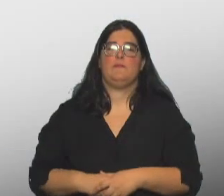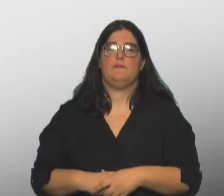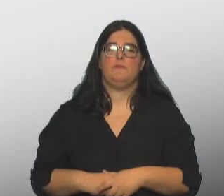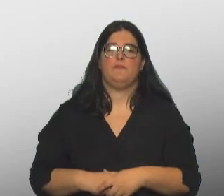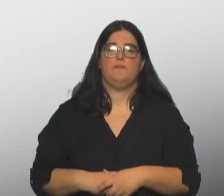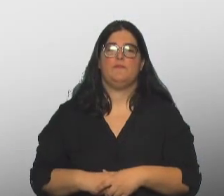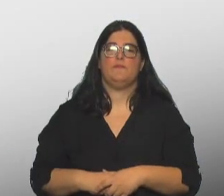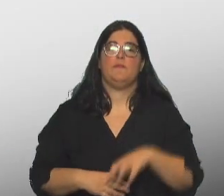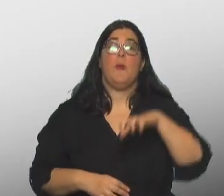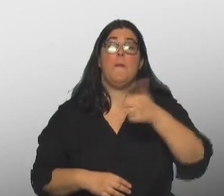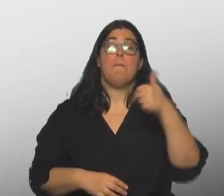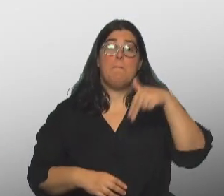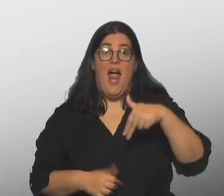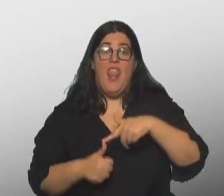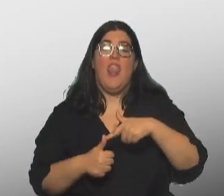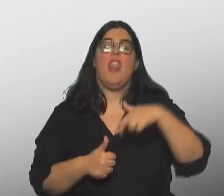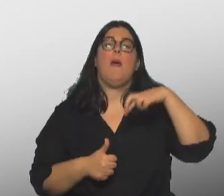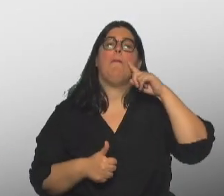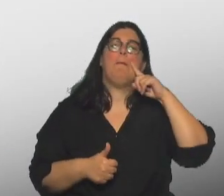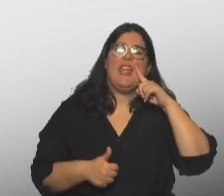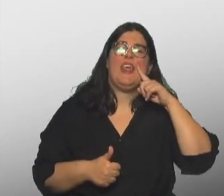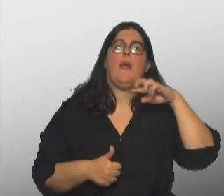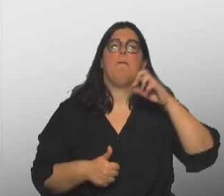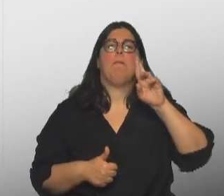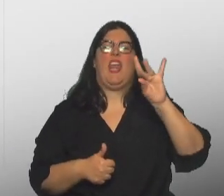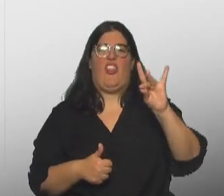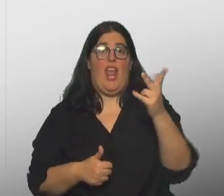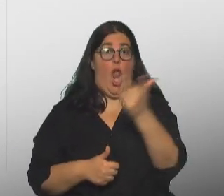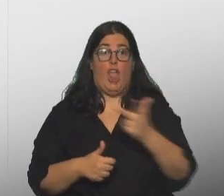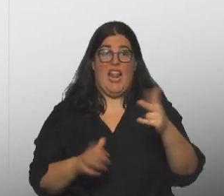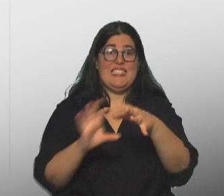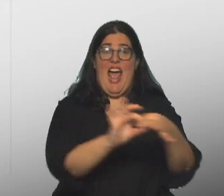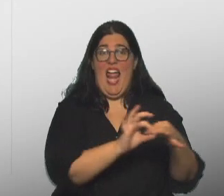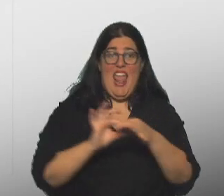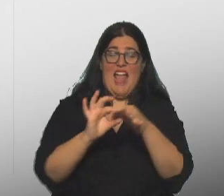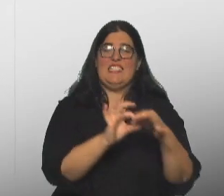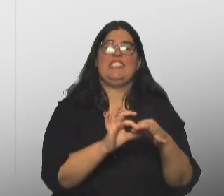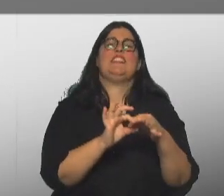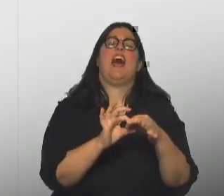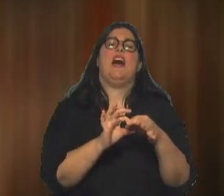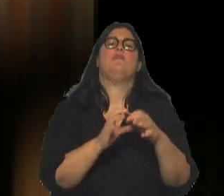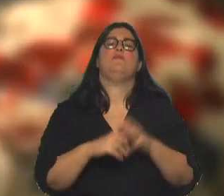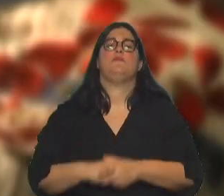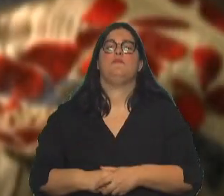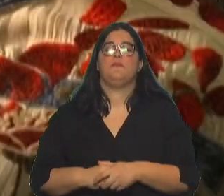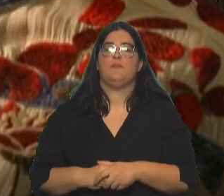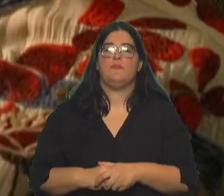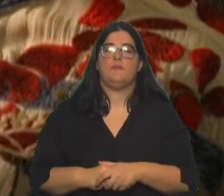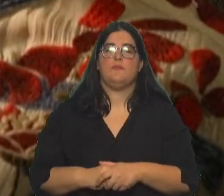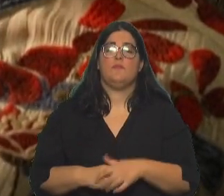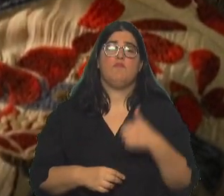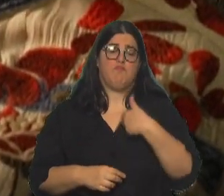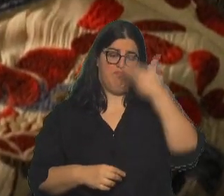El PAN, junto al Partido Revolucionario Institucional y el PRD, conforman el Frente Amplio por México. Sí, soy